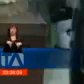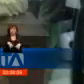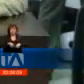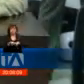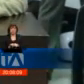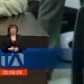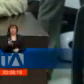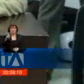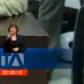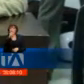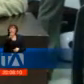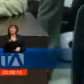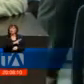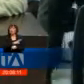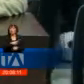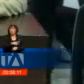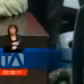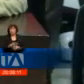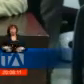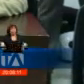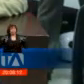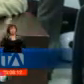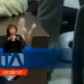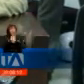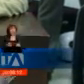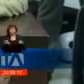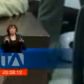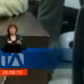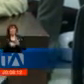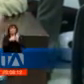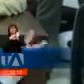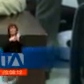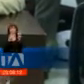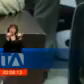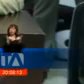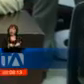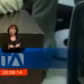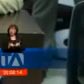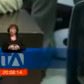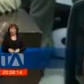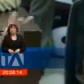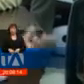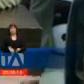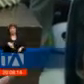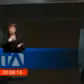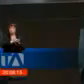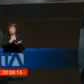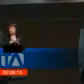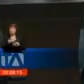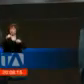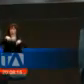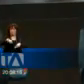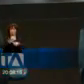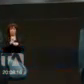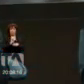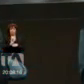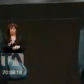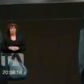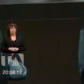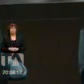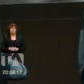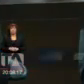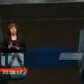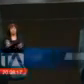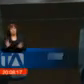horas y presentar todo una gama de ofertas al país y al mundo. Por supuesto, si el